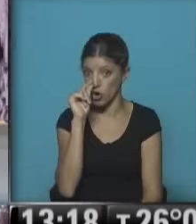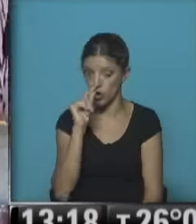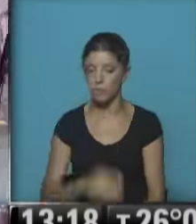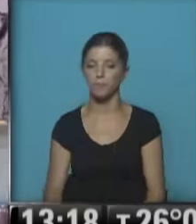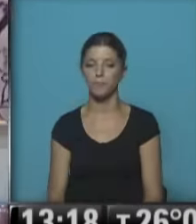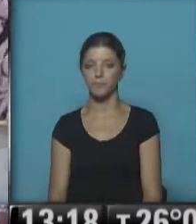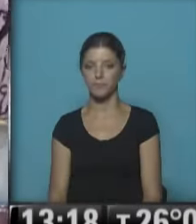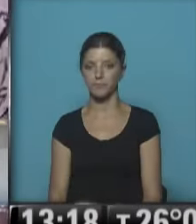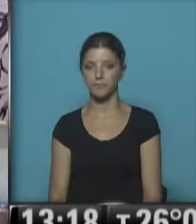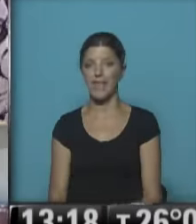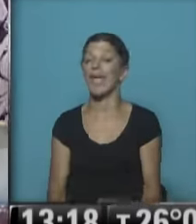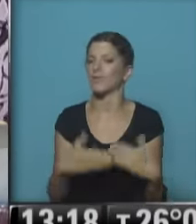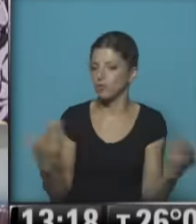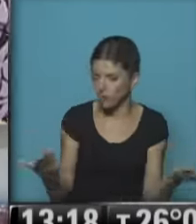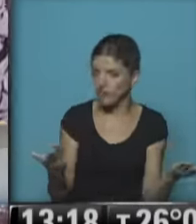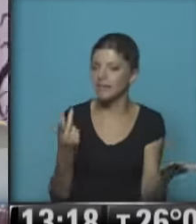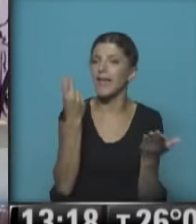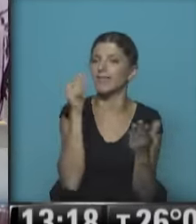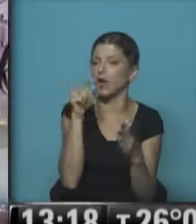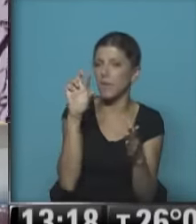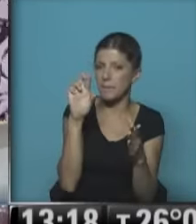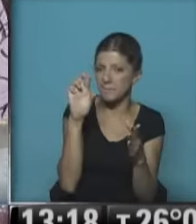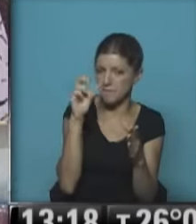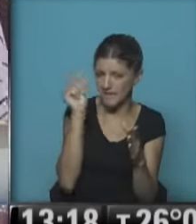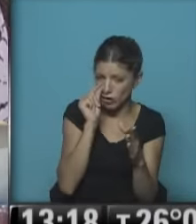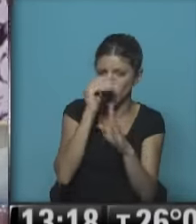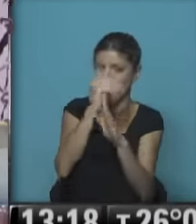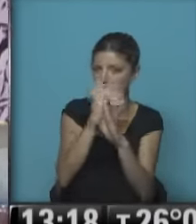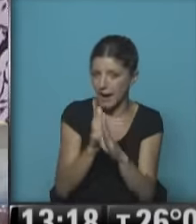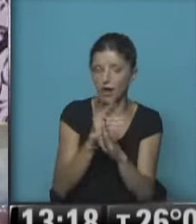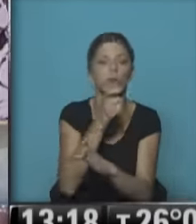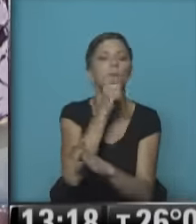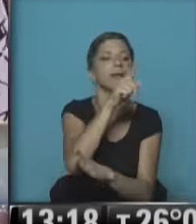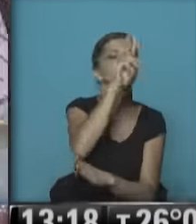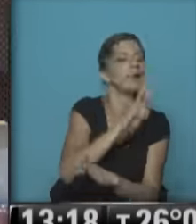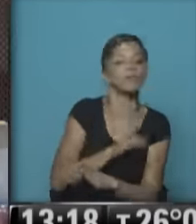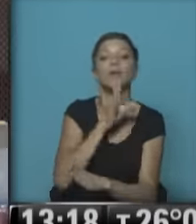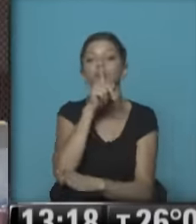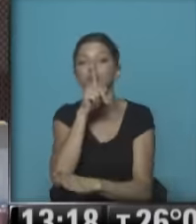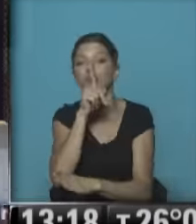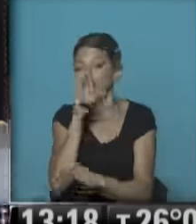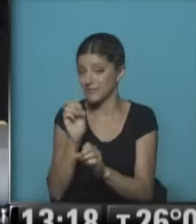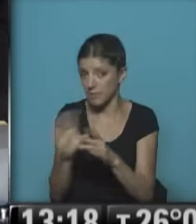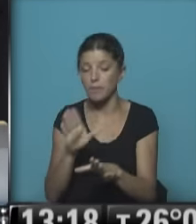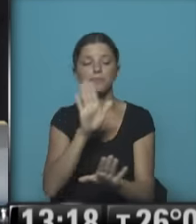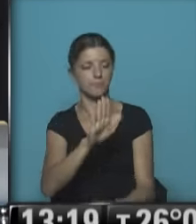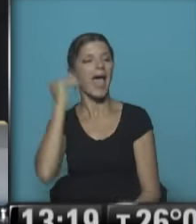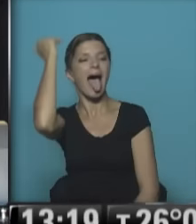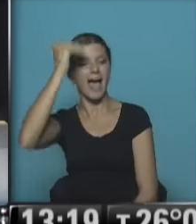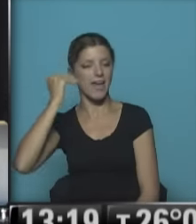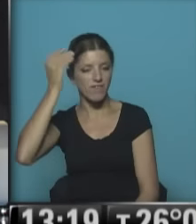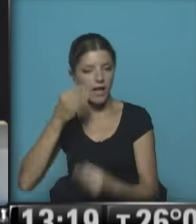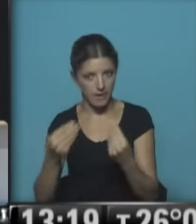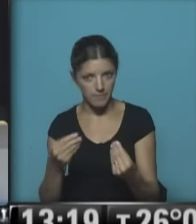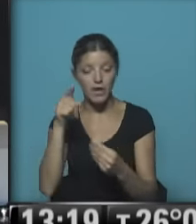esto que baje el precio del petróleo, como le pasa a Venezuela, como le pasa a Rusia, no es conveniente. Lo que le pasó a Arabia Saudita es que provocó la